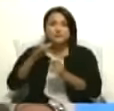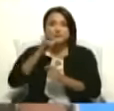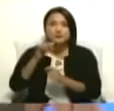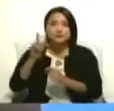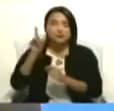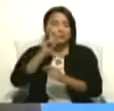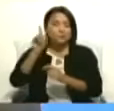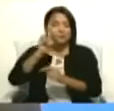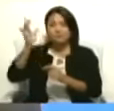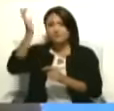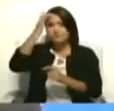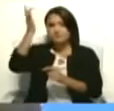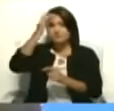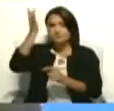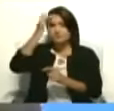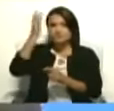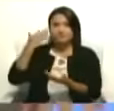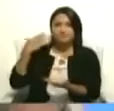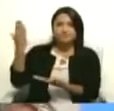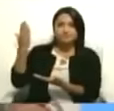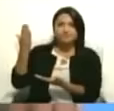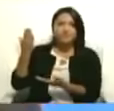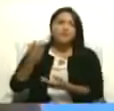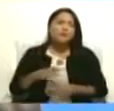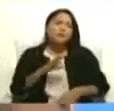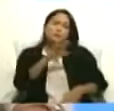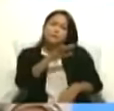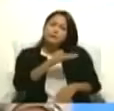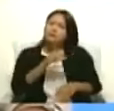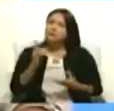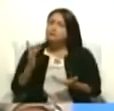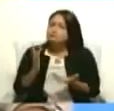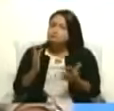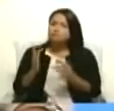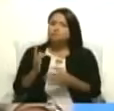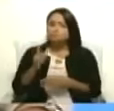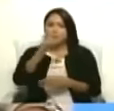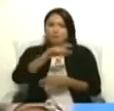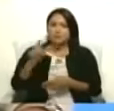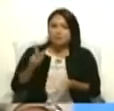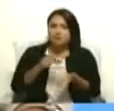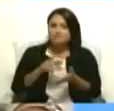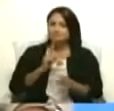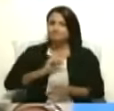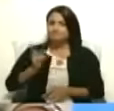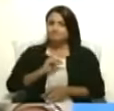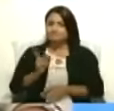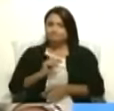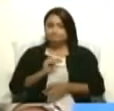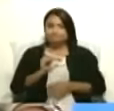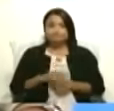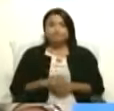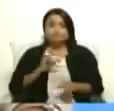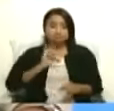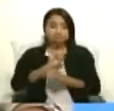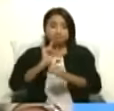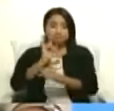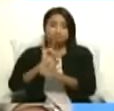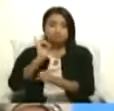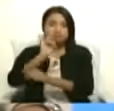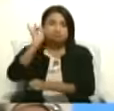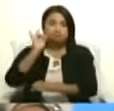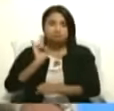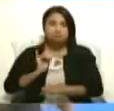matriz no es que nadie participó es que participaron muy pocos allí podría decirse un